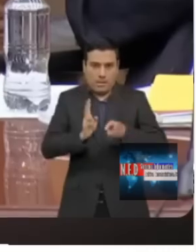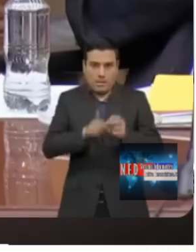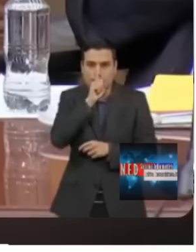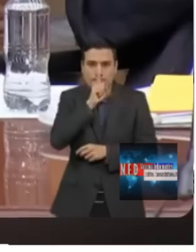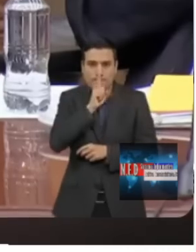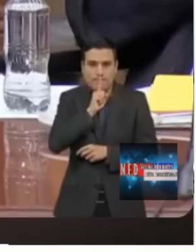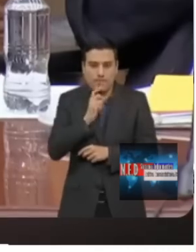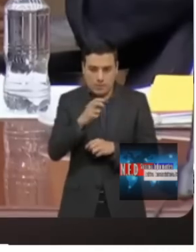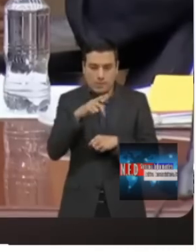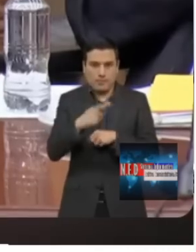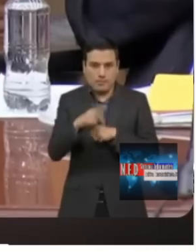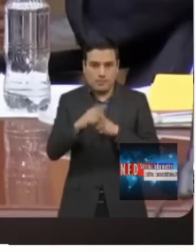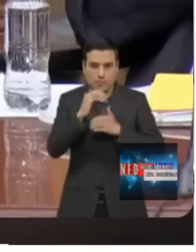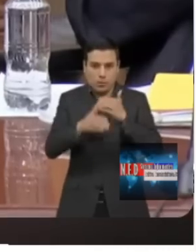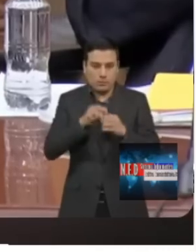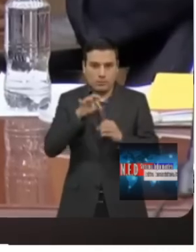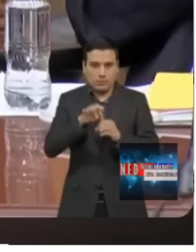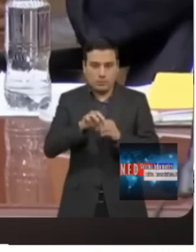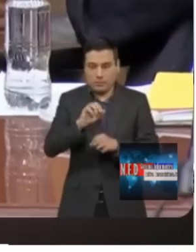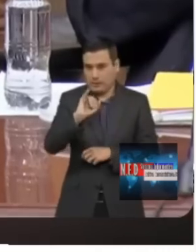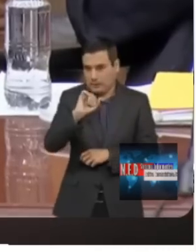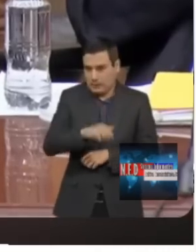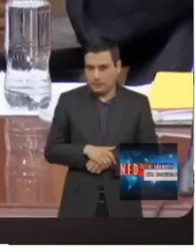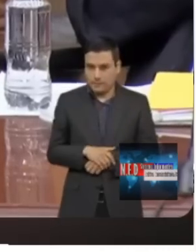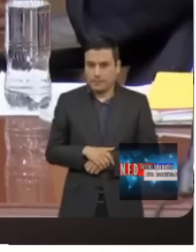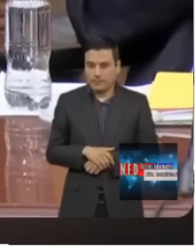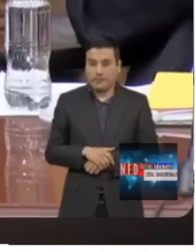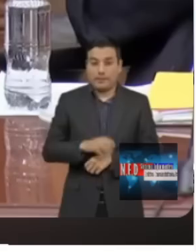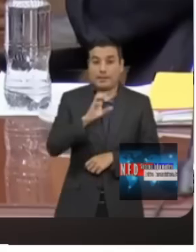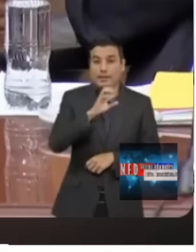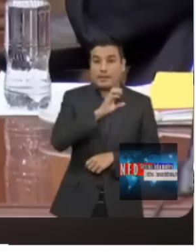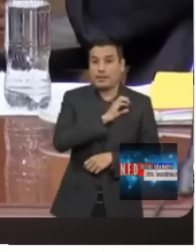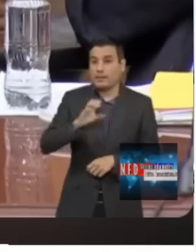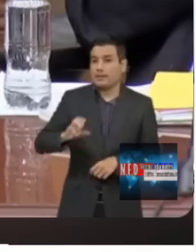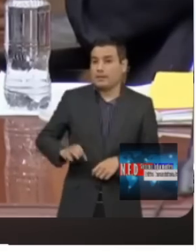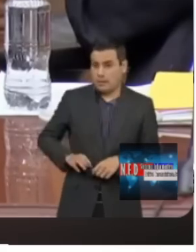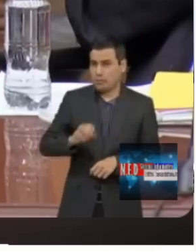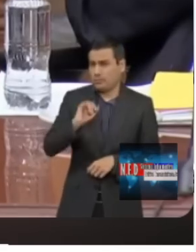impuestos que le condonó el Poder Judicial a Salinas Pliego.